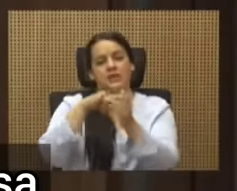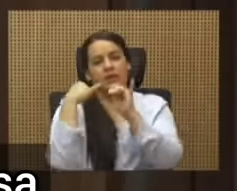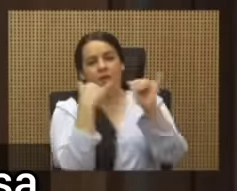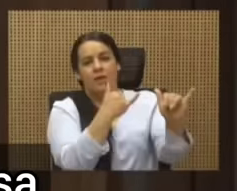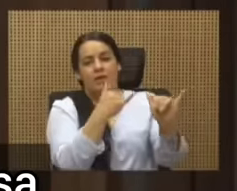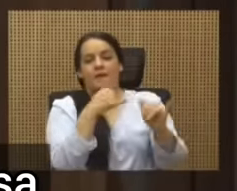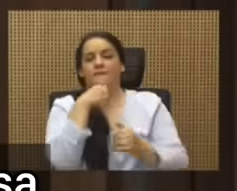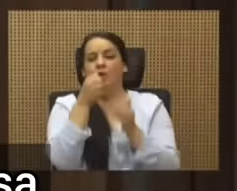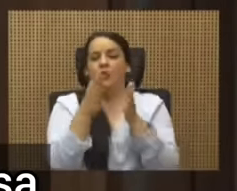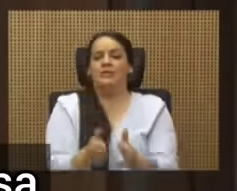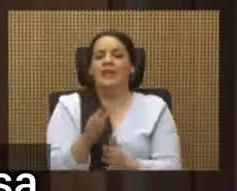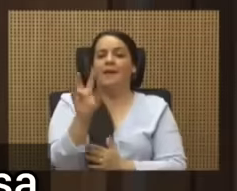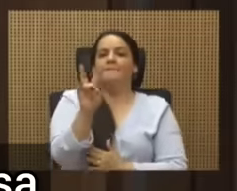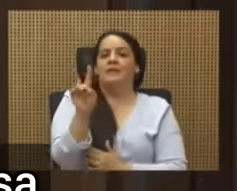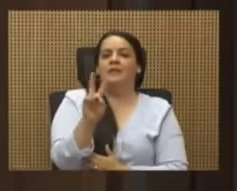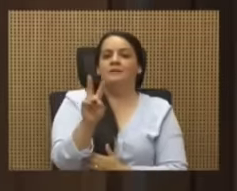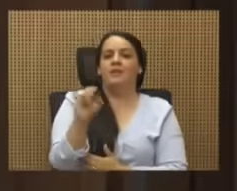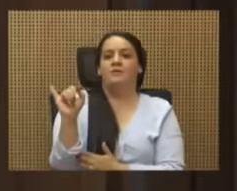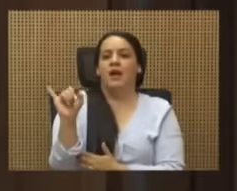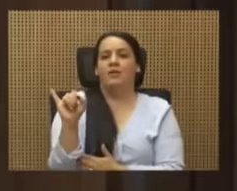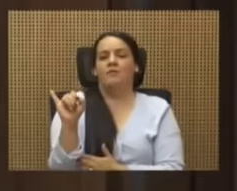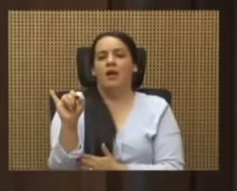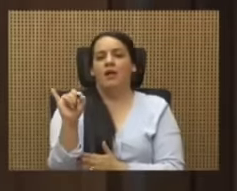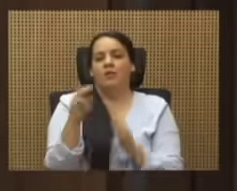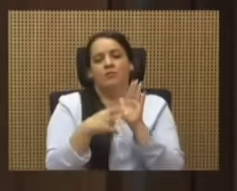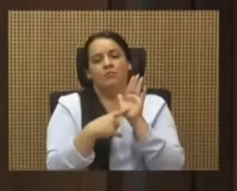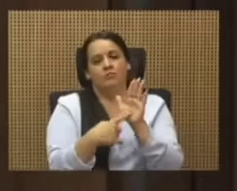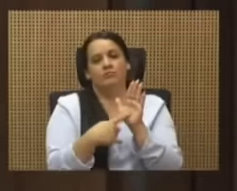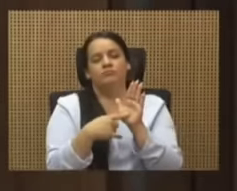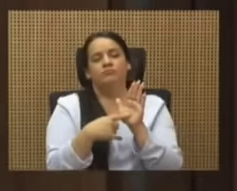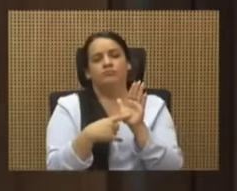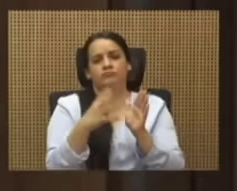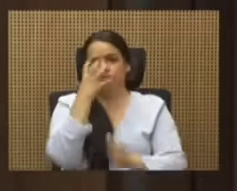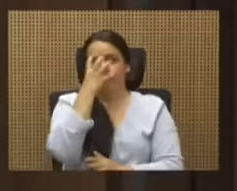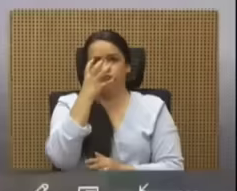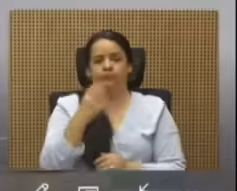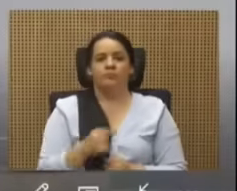Ibarra reaccionó furiosa. Veamos.